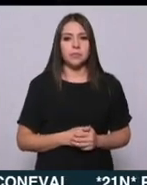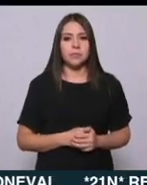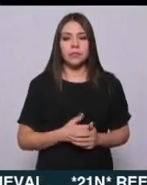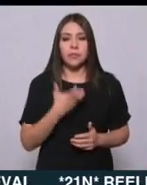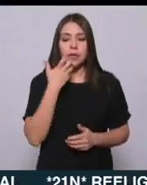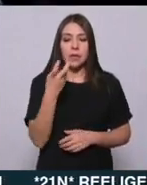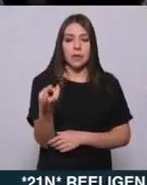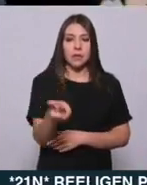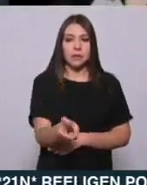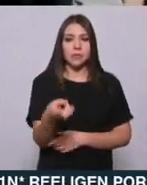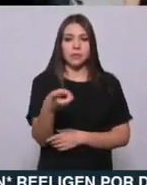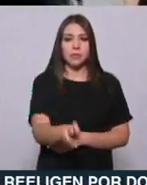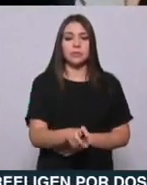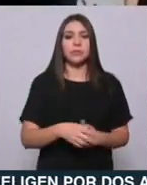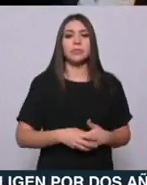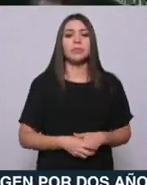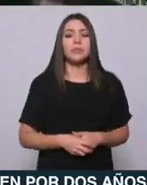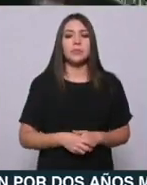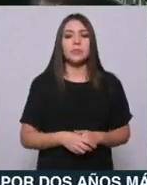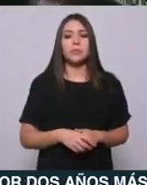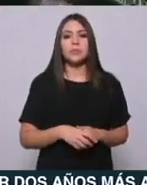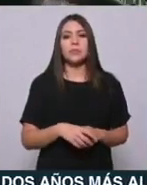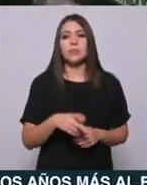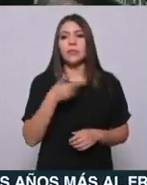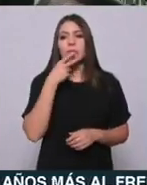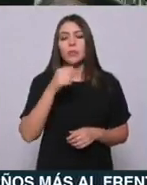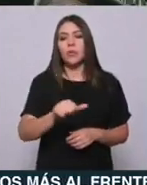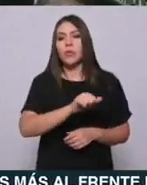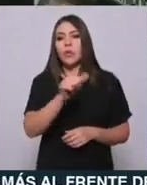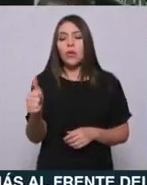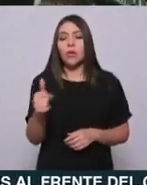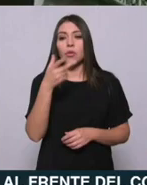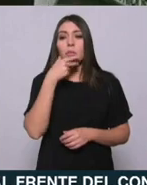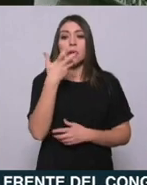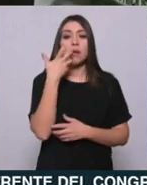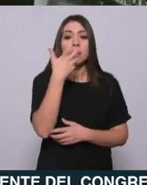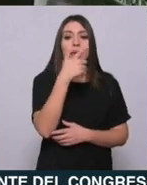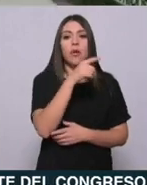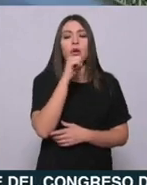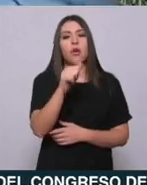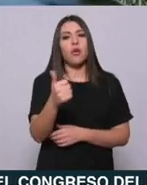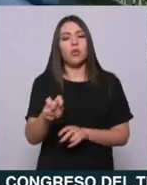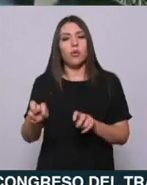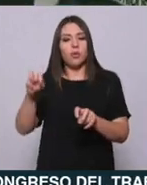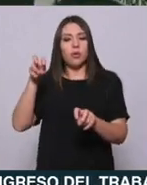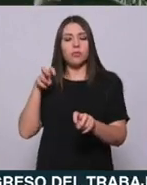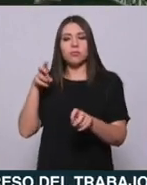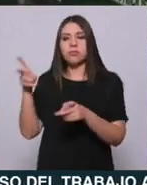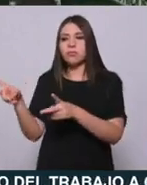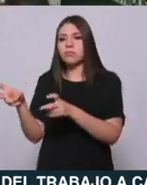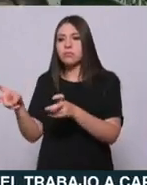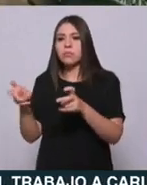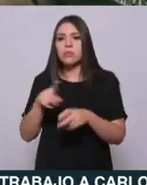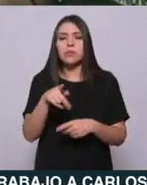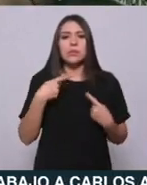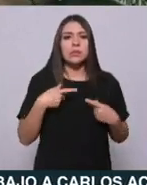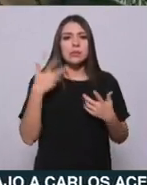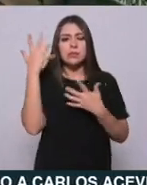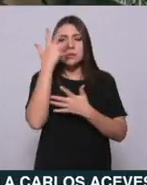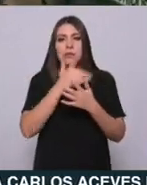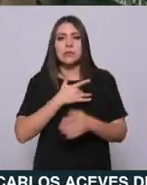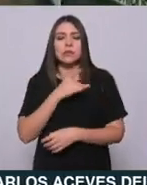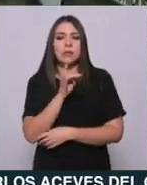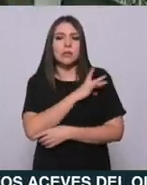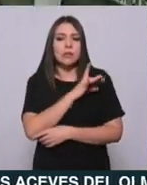bájate. Mientras tanto, el cómplice perpetúa el robo a los pasajeros, quienes con miedo y confusión entregaron dinero,